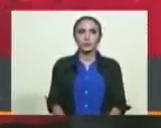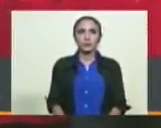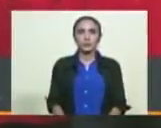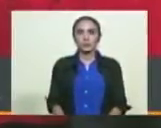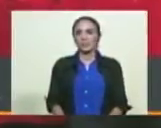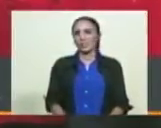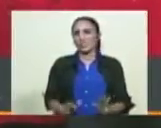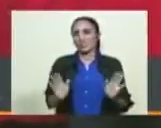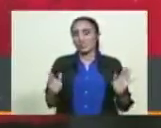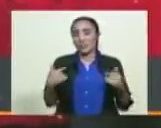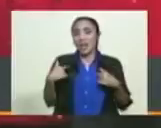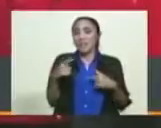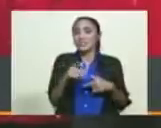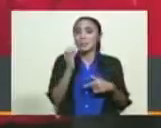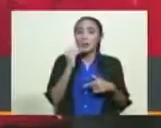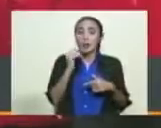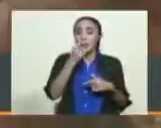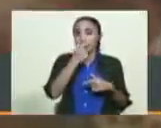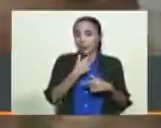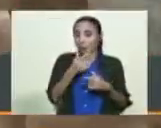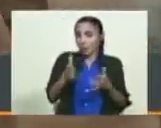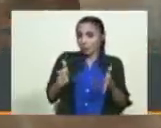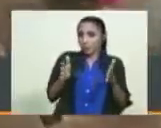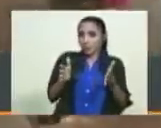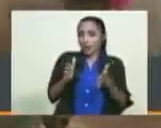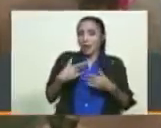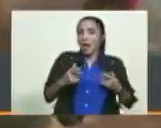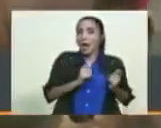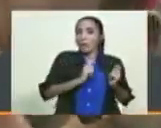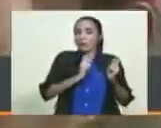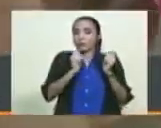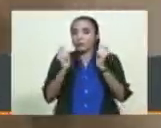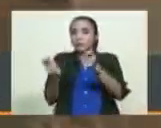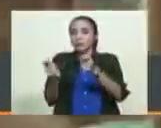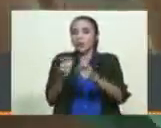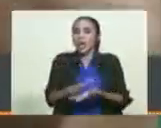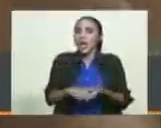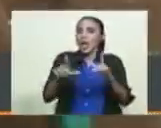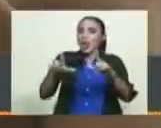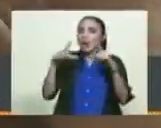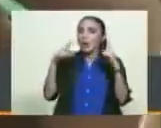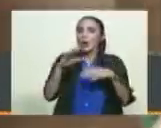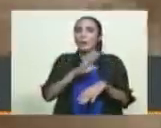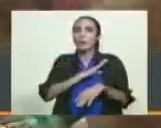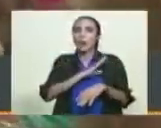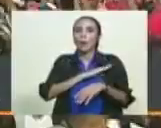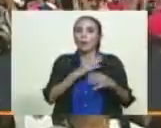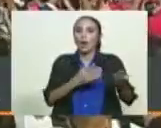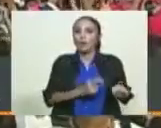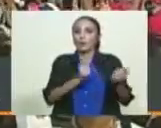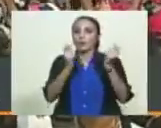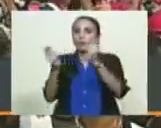Y que si él gana, él le va a entregar el puerto de La Guaira a los gringos.